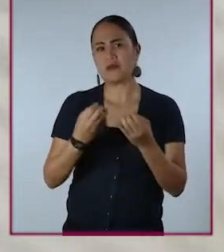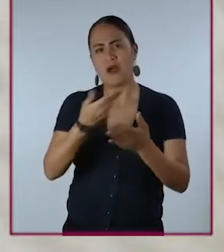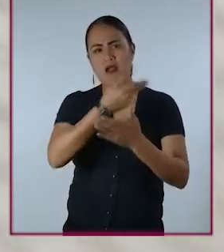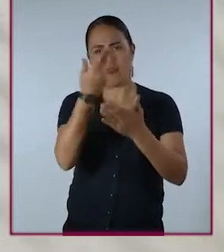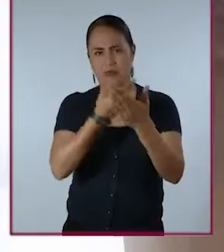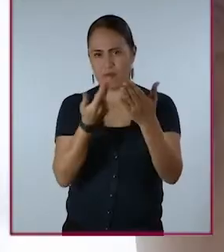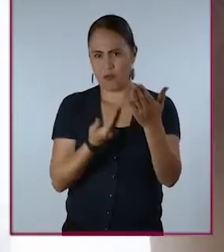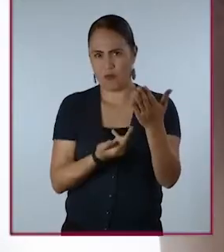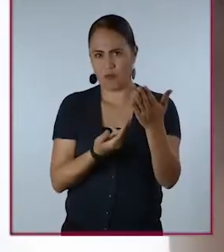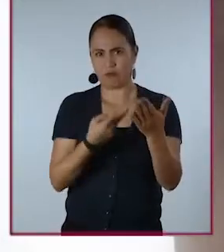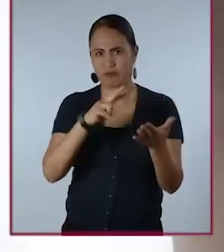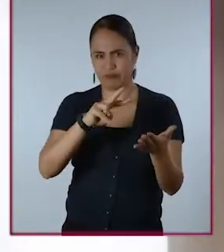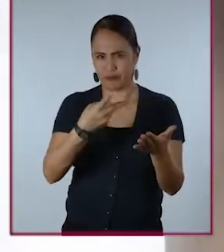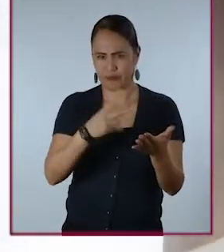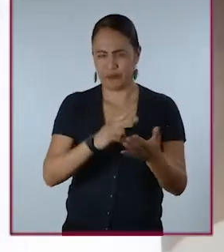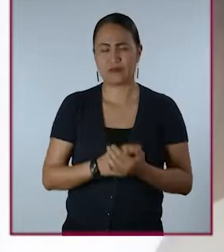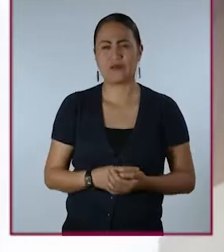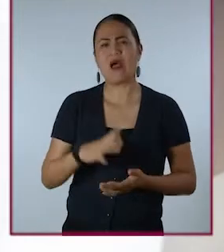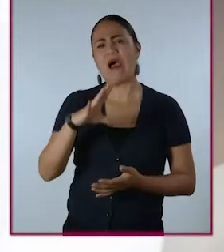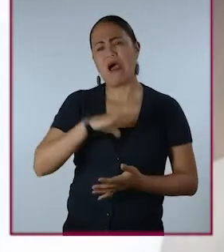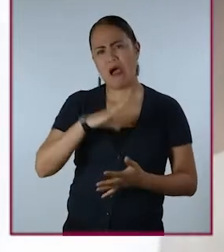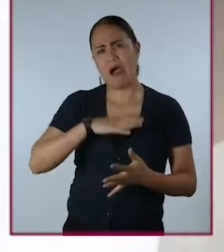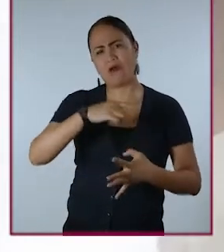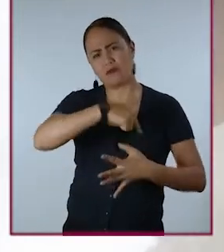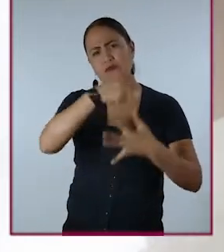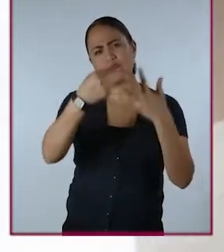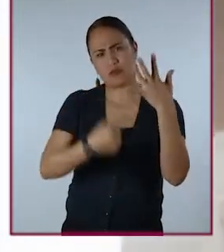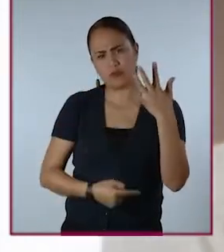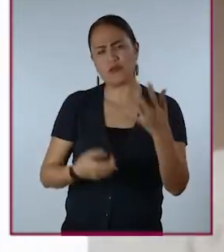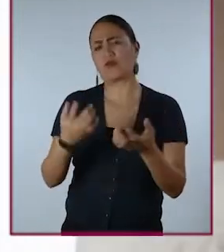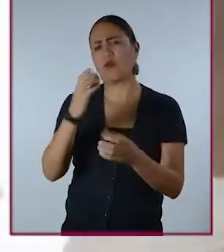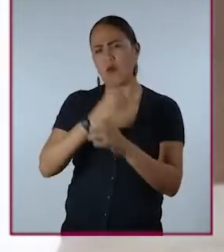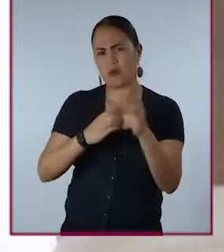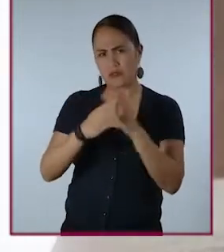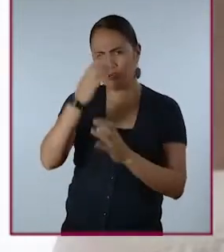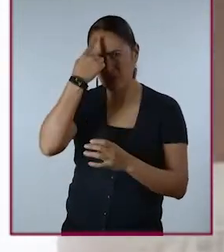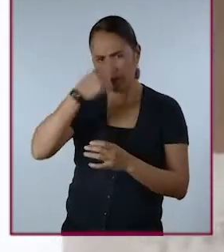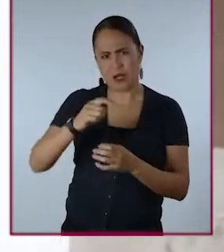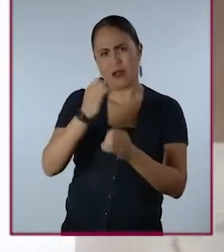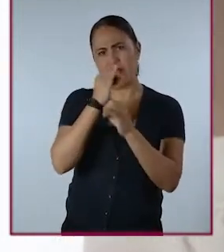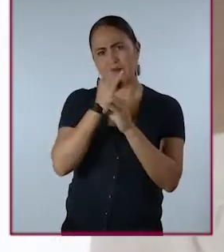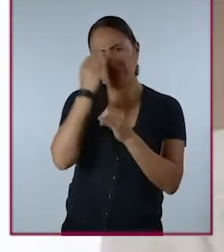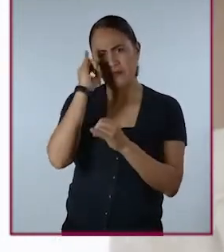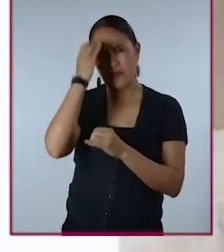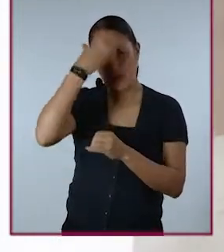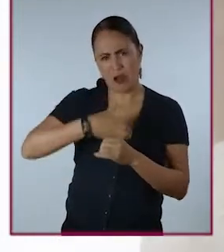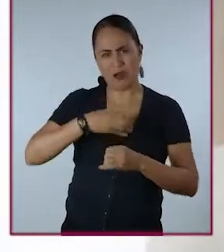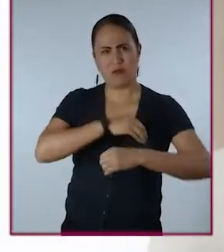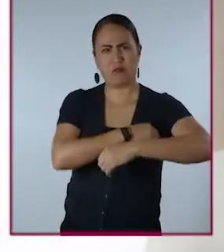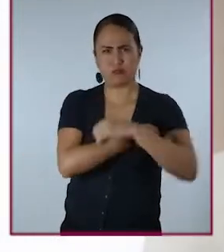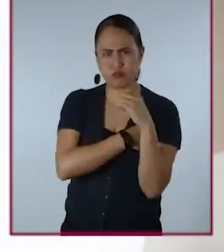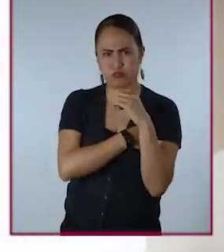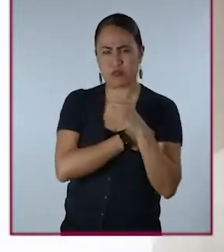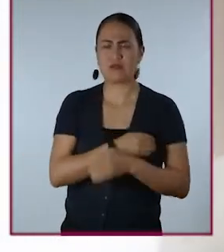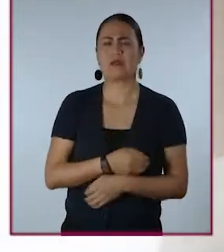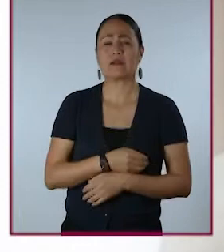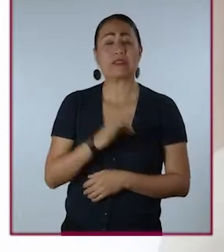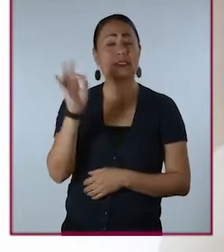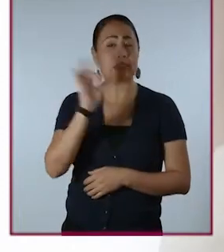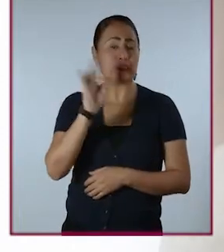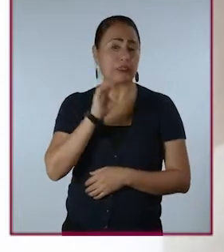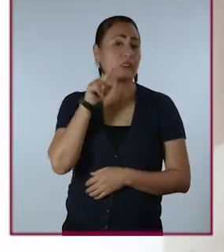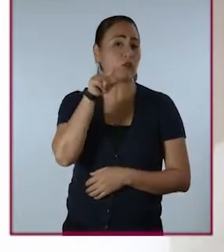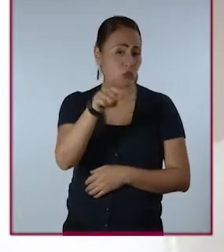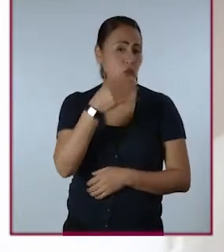dibujo. Existen otros tipos de soportes físicos para el almacenamiento de imágenes. Seguramente has